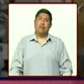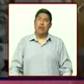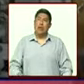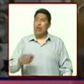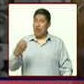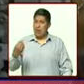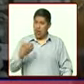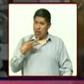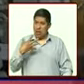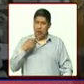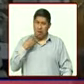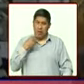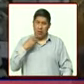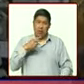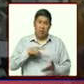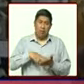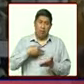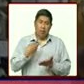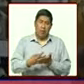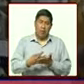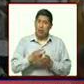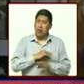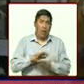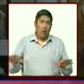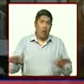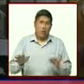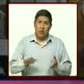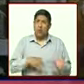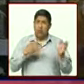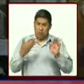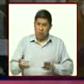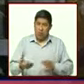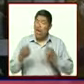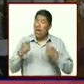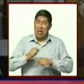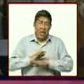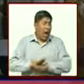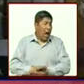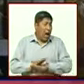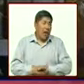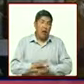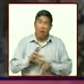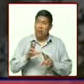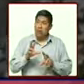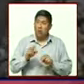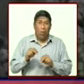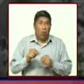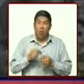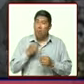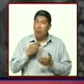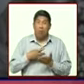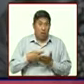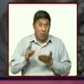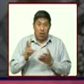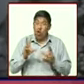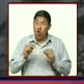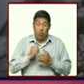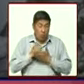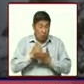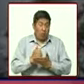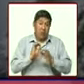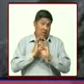Informaron que solamente había tenido una caída y que falleció, que trataron de auxiliarla y no fue así.